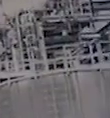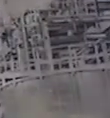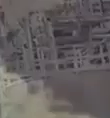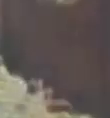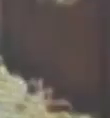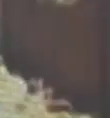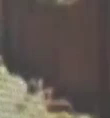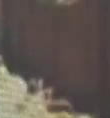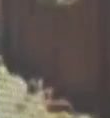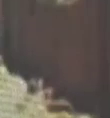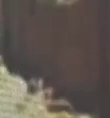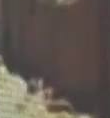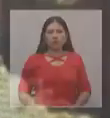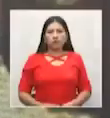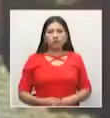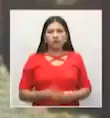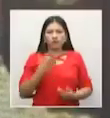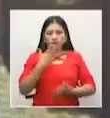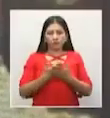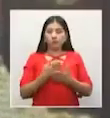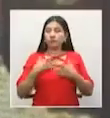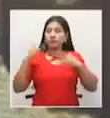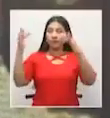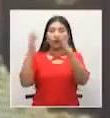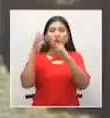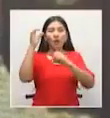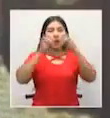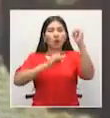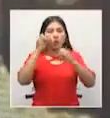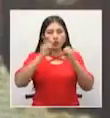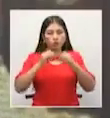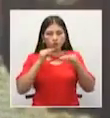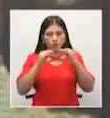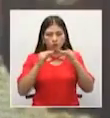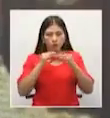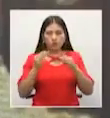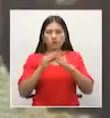Nos vamos hasta Oruro con la noticia, donde el Ministerio Público investiga el fallo.